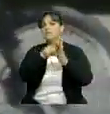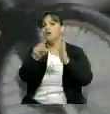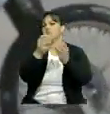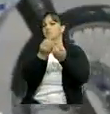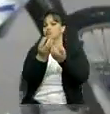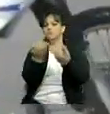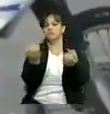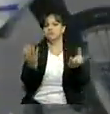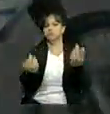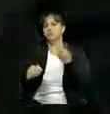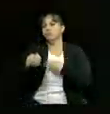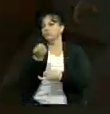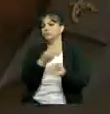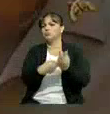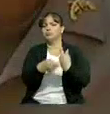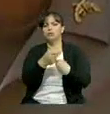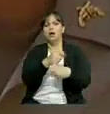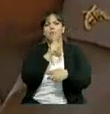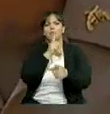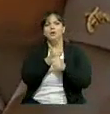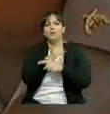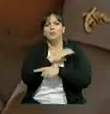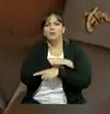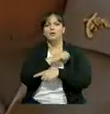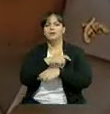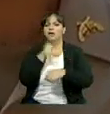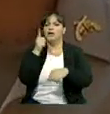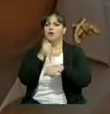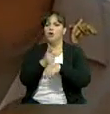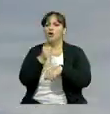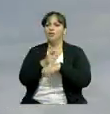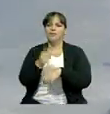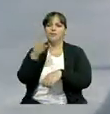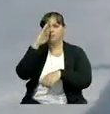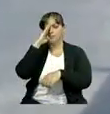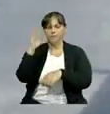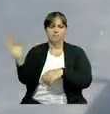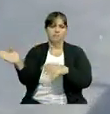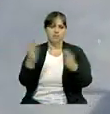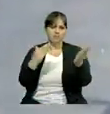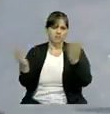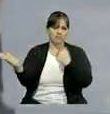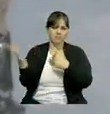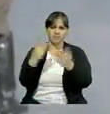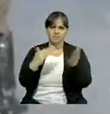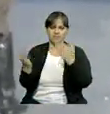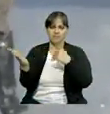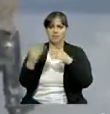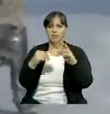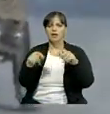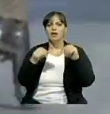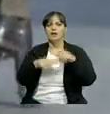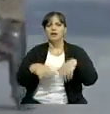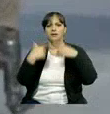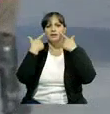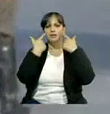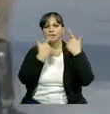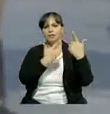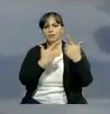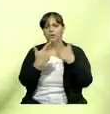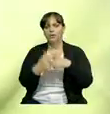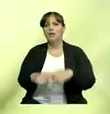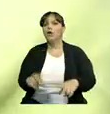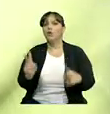policía está desplegando la mayor cantidad de efectivos para estos puntos críticos donde es regularmente quieren operar